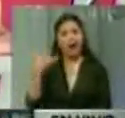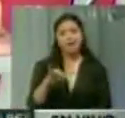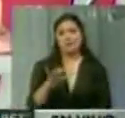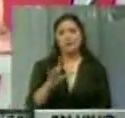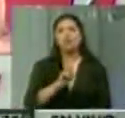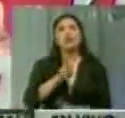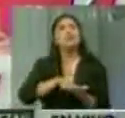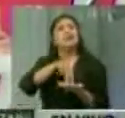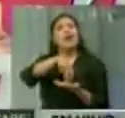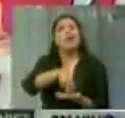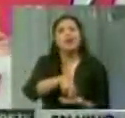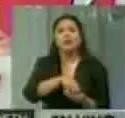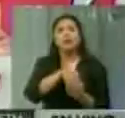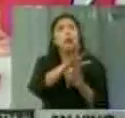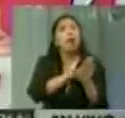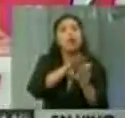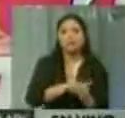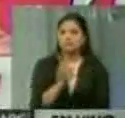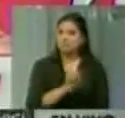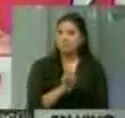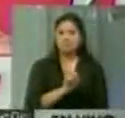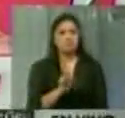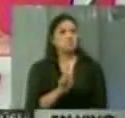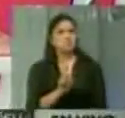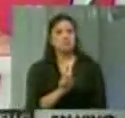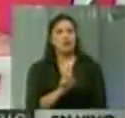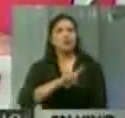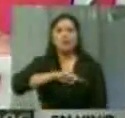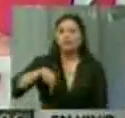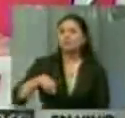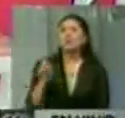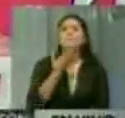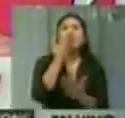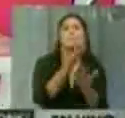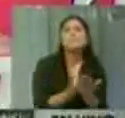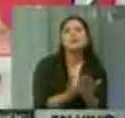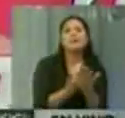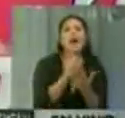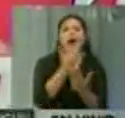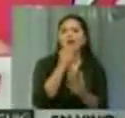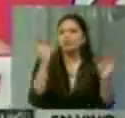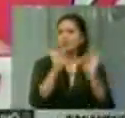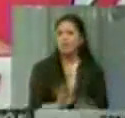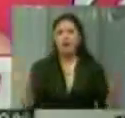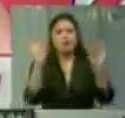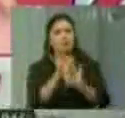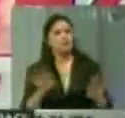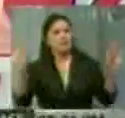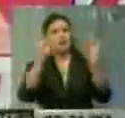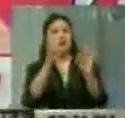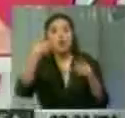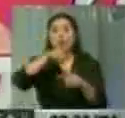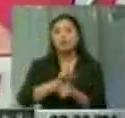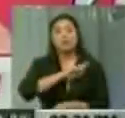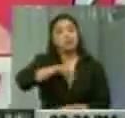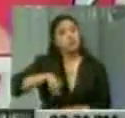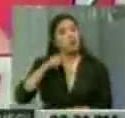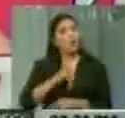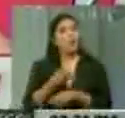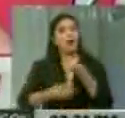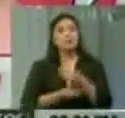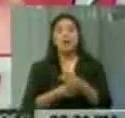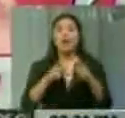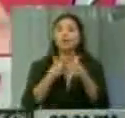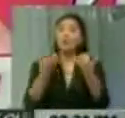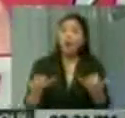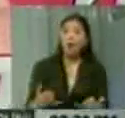nos vamos a arrodillar ante ningún imperio. No vamos nosotros a pedir absolutamente más allá de lo que nos corresponde. Y en